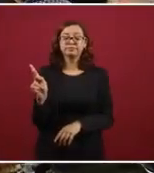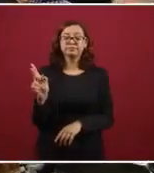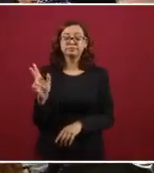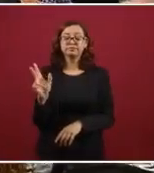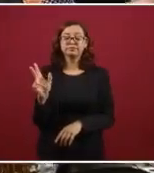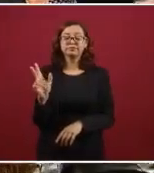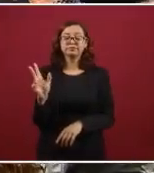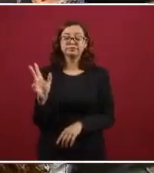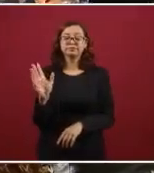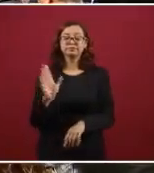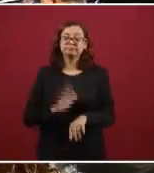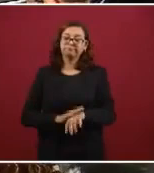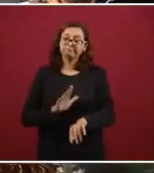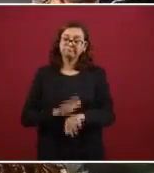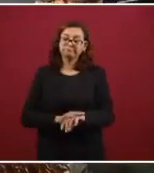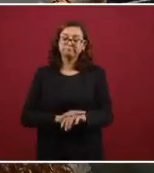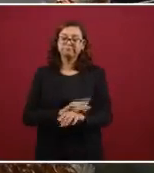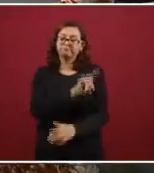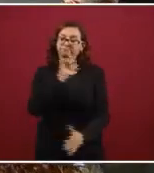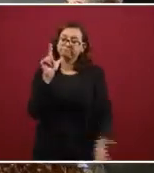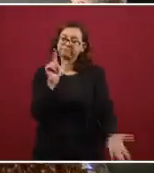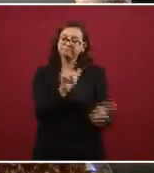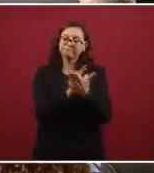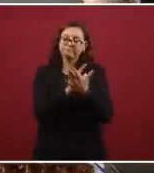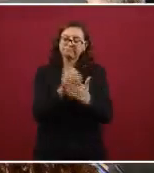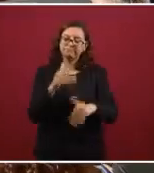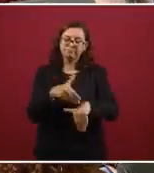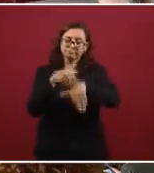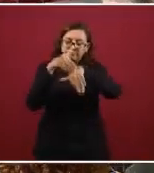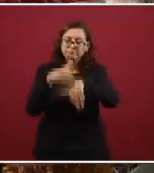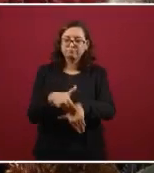con legalidad y sobre todo